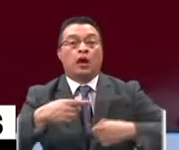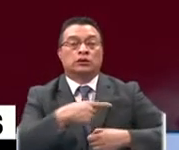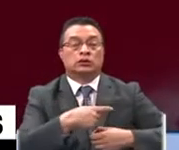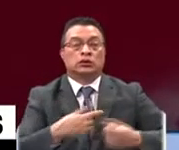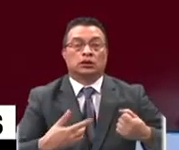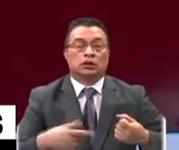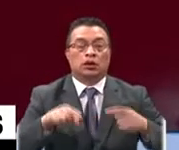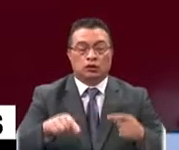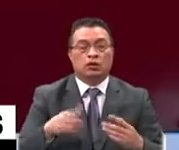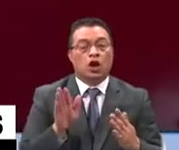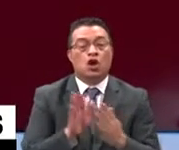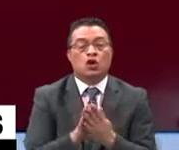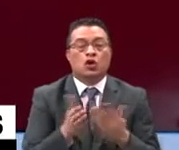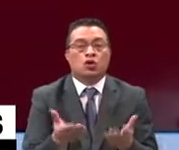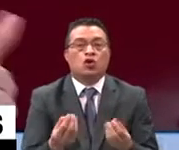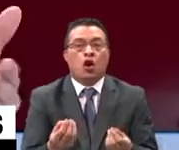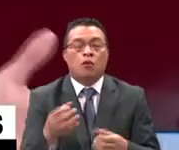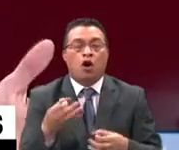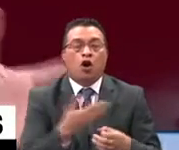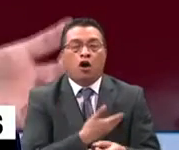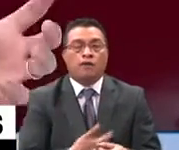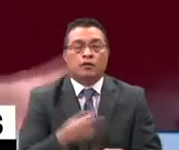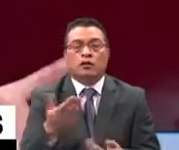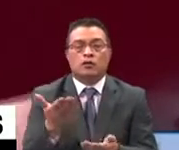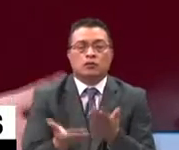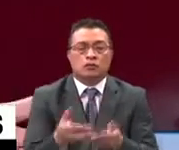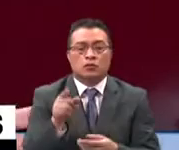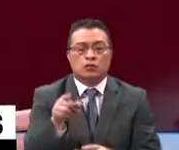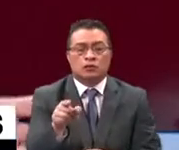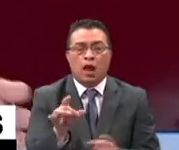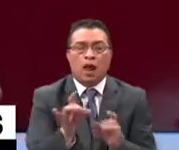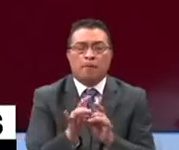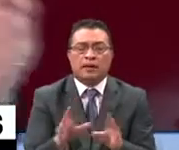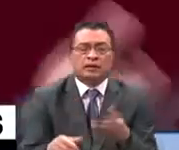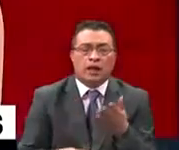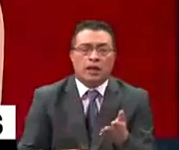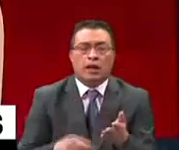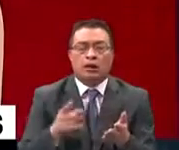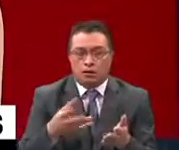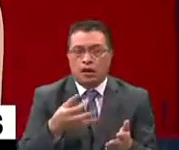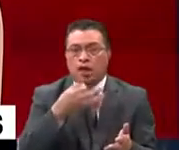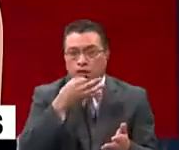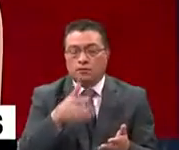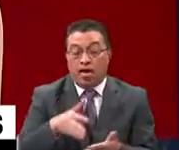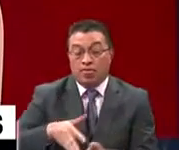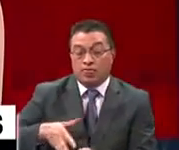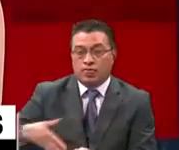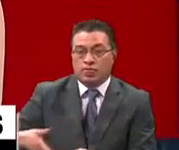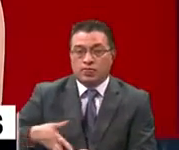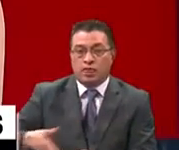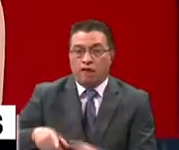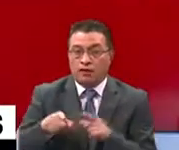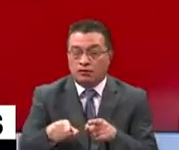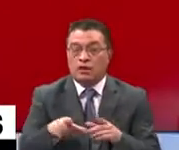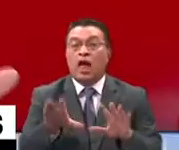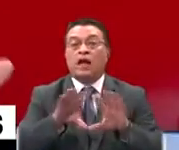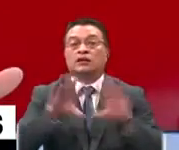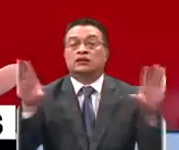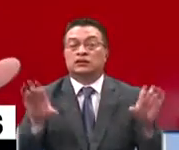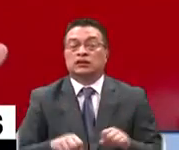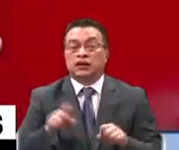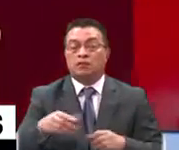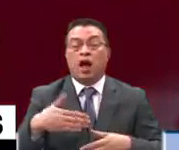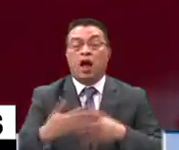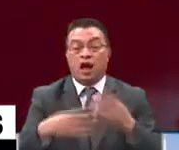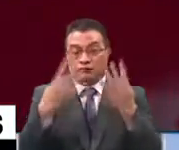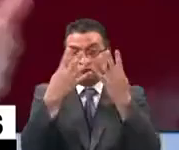¿Cómo va a enfrentar el gobierno aquel tema y qué evaluación hacen ustedes respecto a ese episodio en particular? ¿Revela ciertas debilidades del sistema y del funcionamiento de